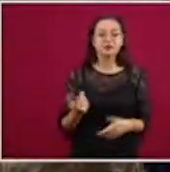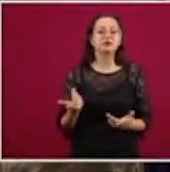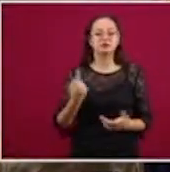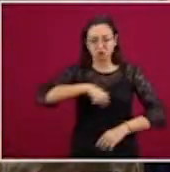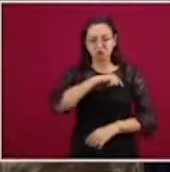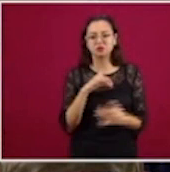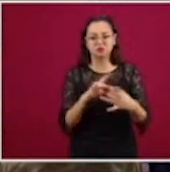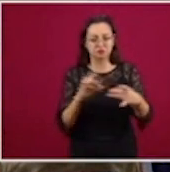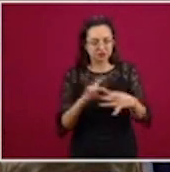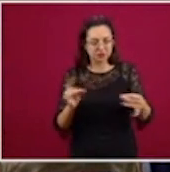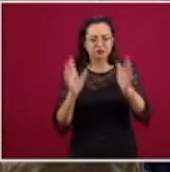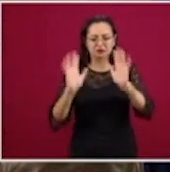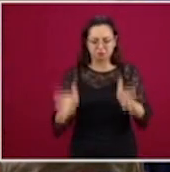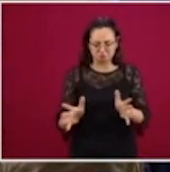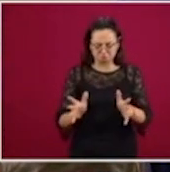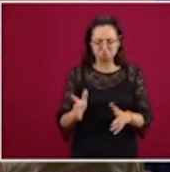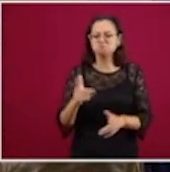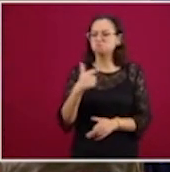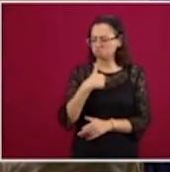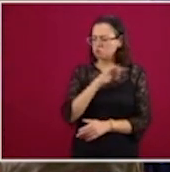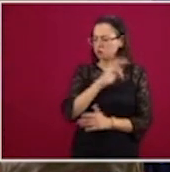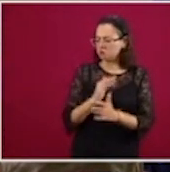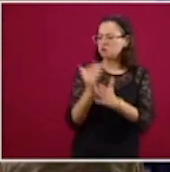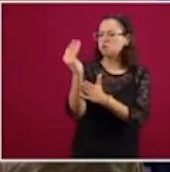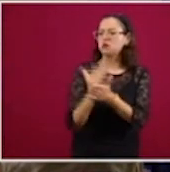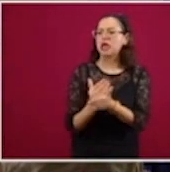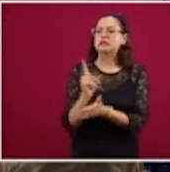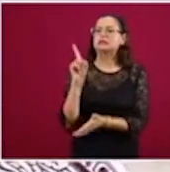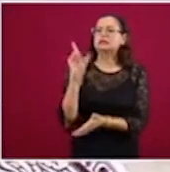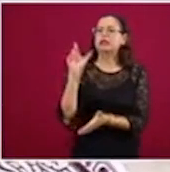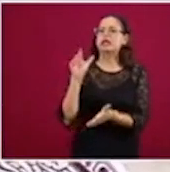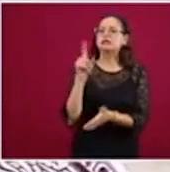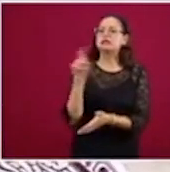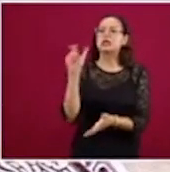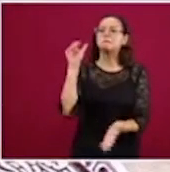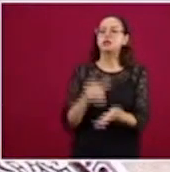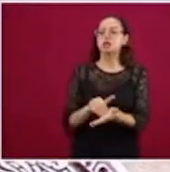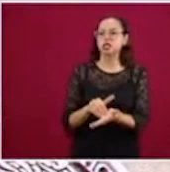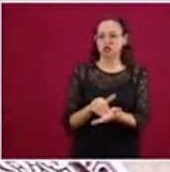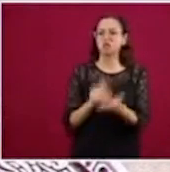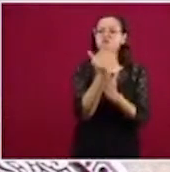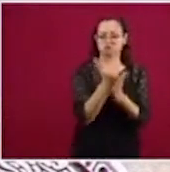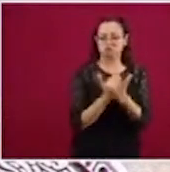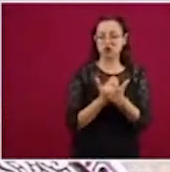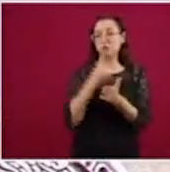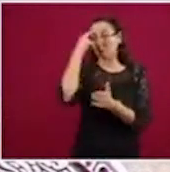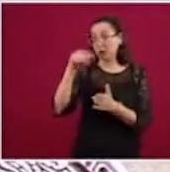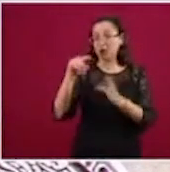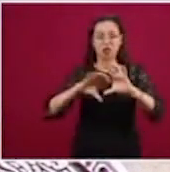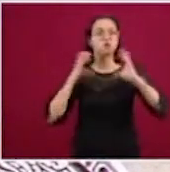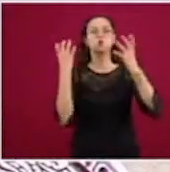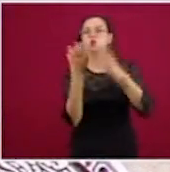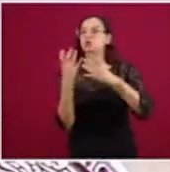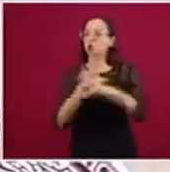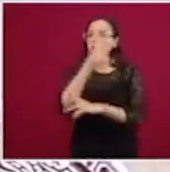dijimos, podemos 100,000 barriles como colaboración al recorte